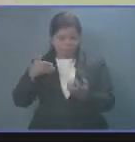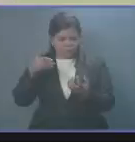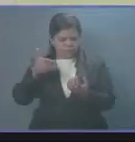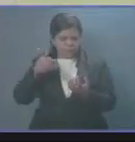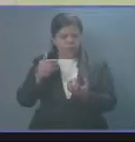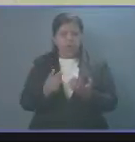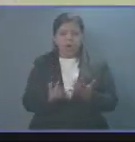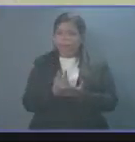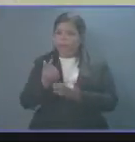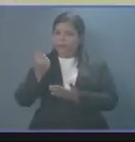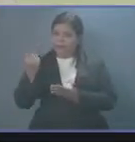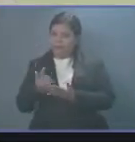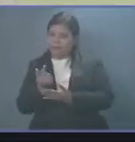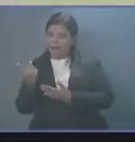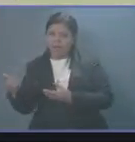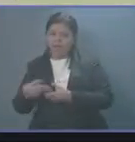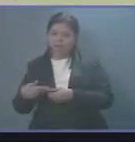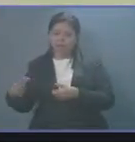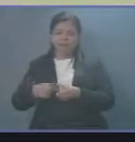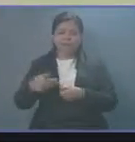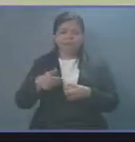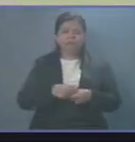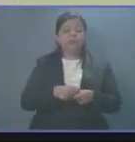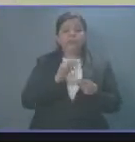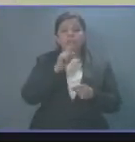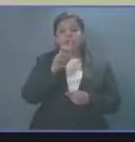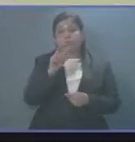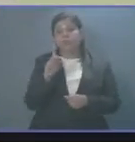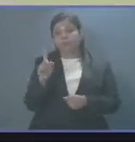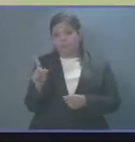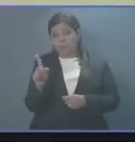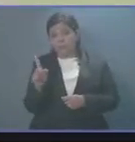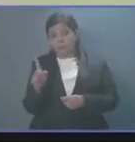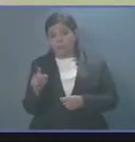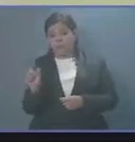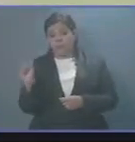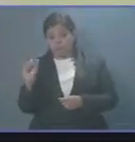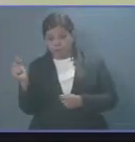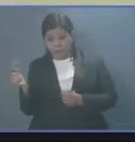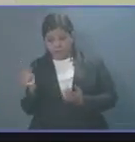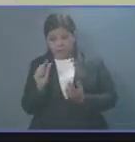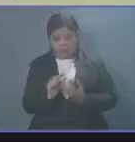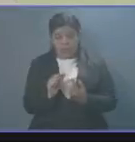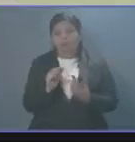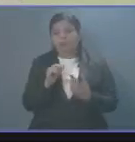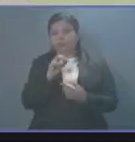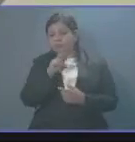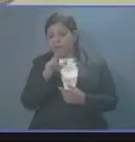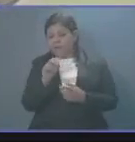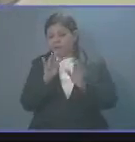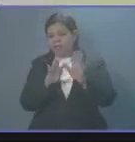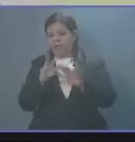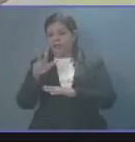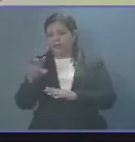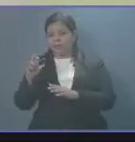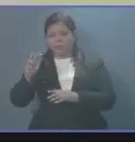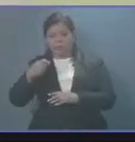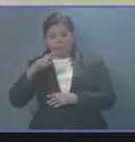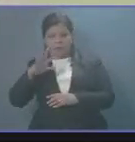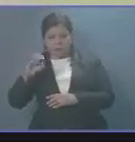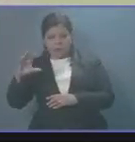carreras universitarias y 121 créditos otorgados por un monto de